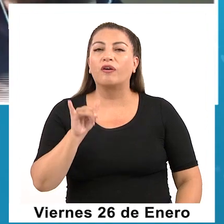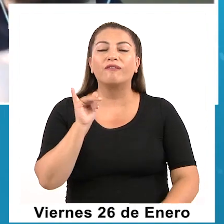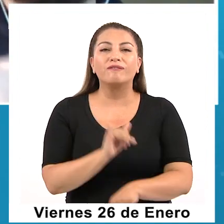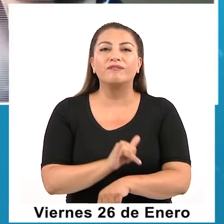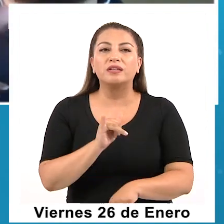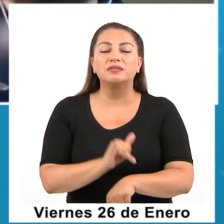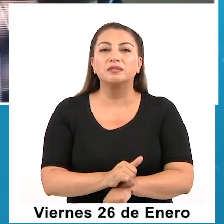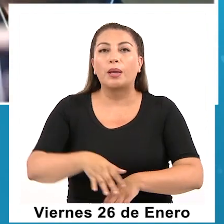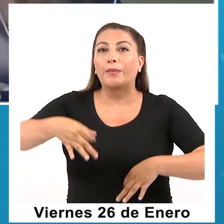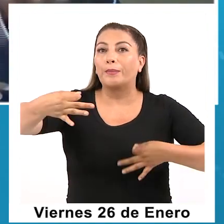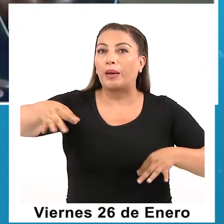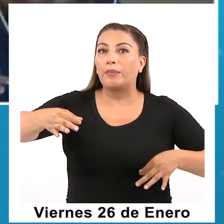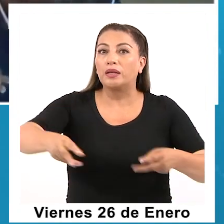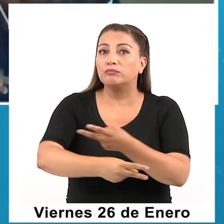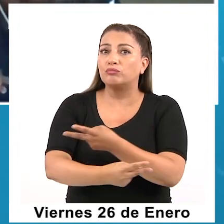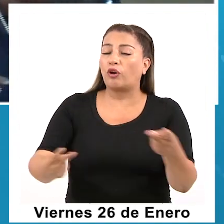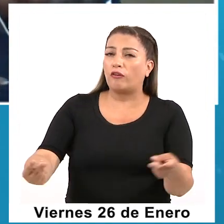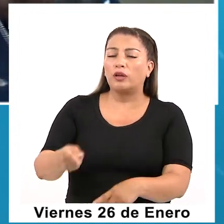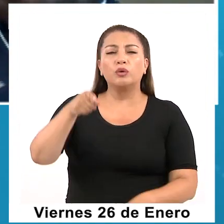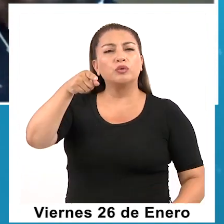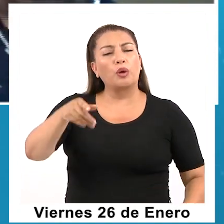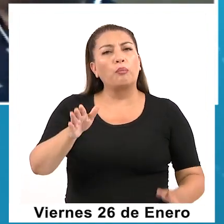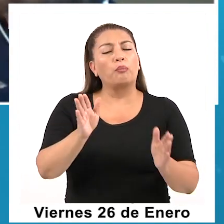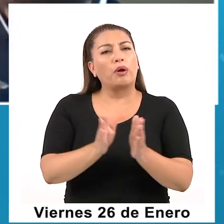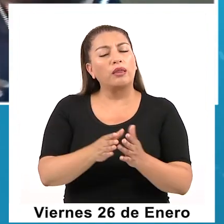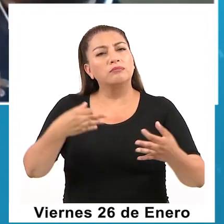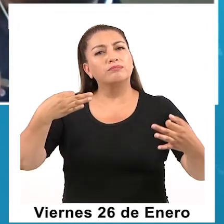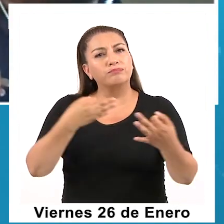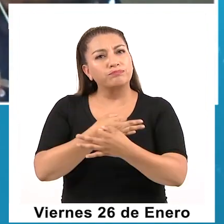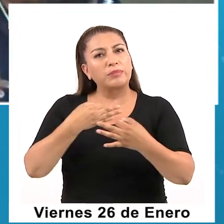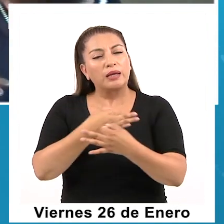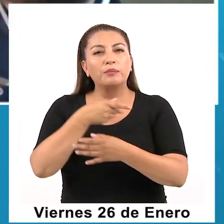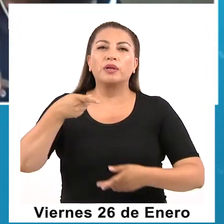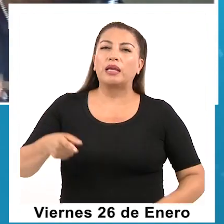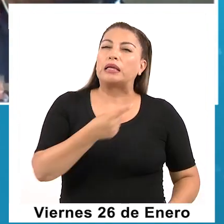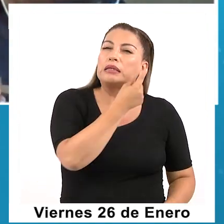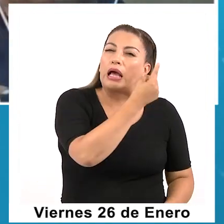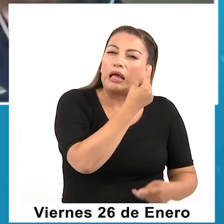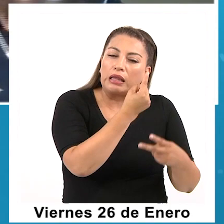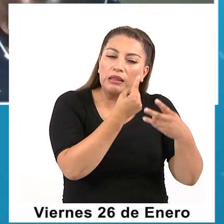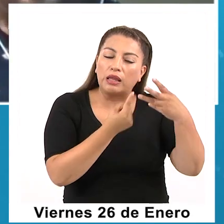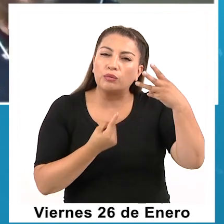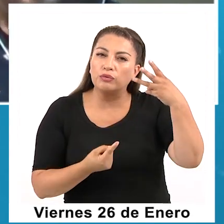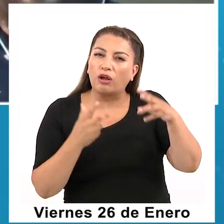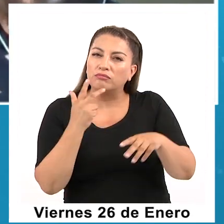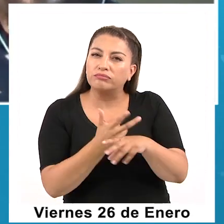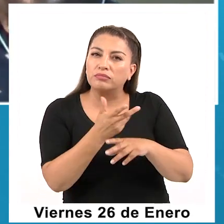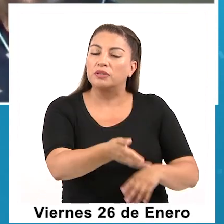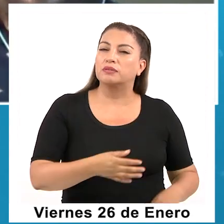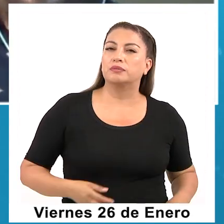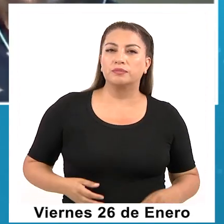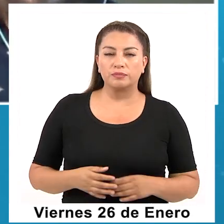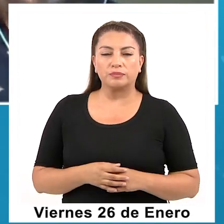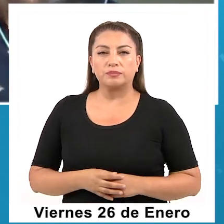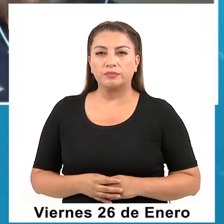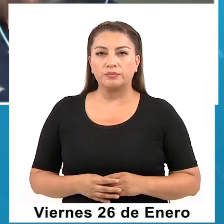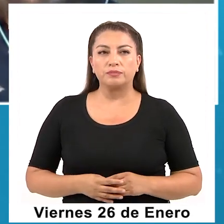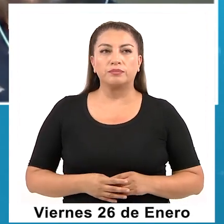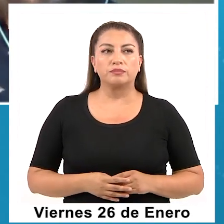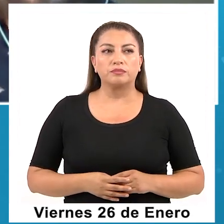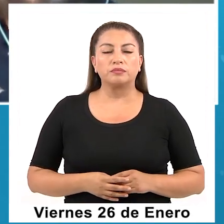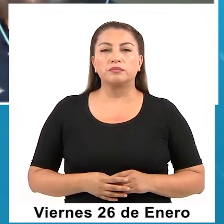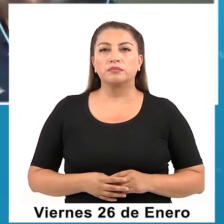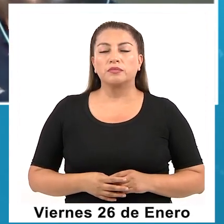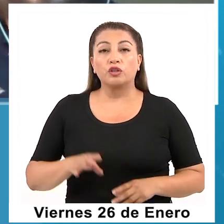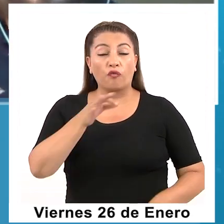falsificación de instrumento público. Quisiera que pudiéramos en cortito explicar cada uno de estos delitos, por favor. Primero que